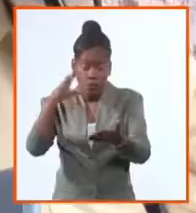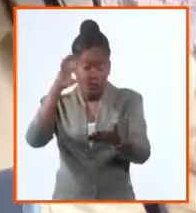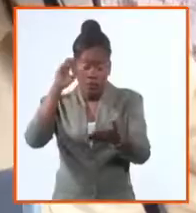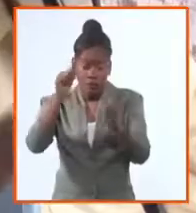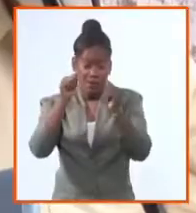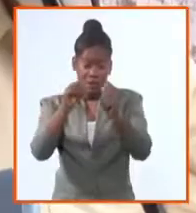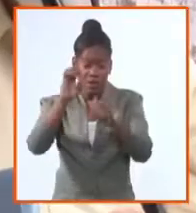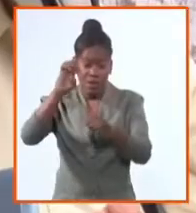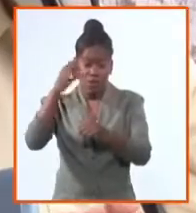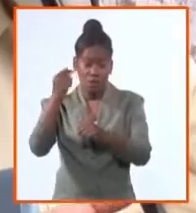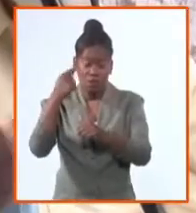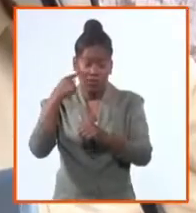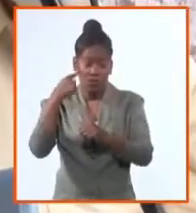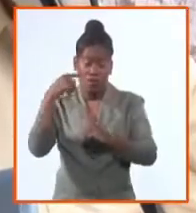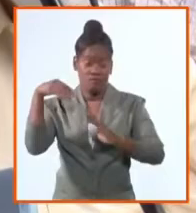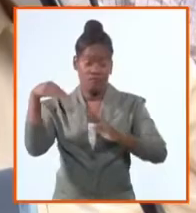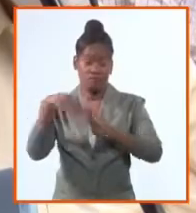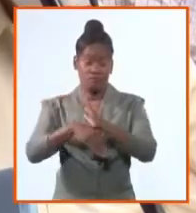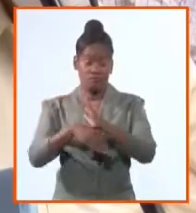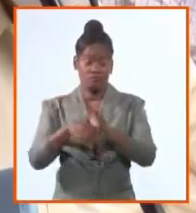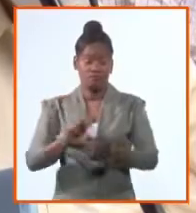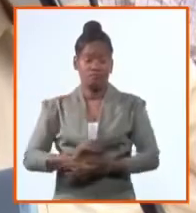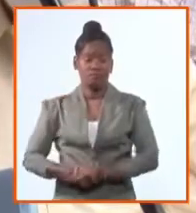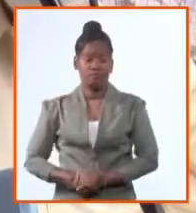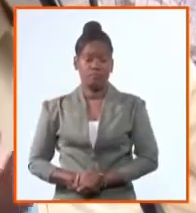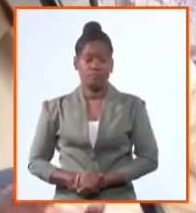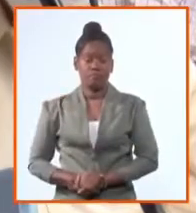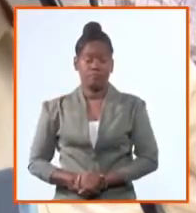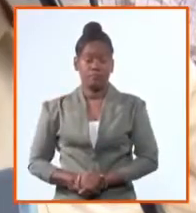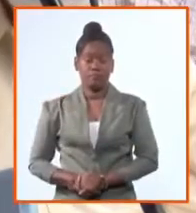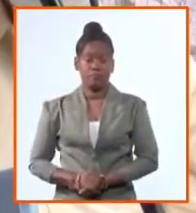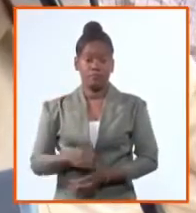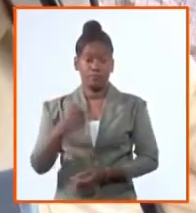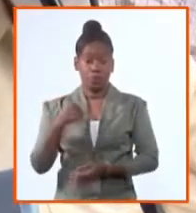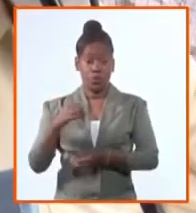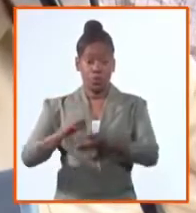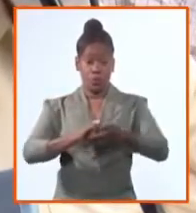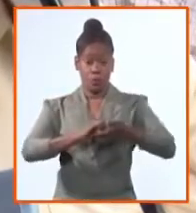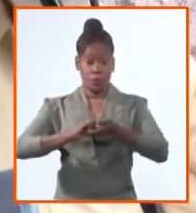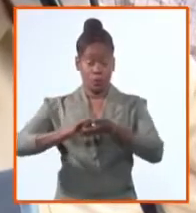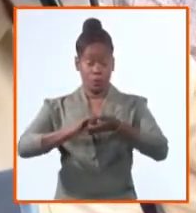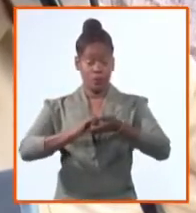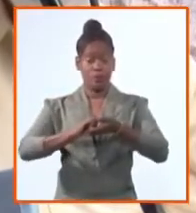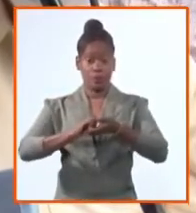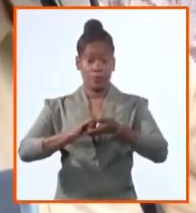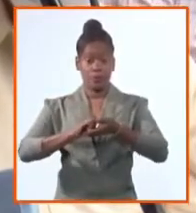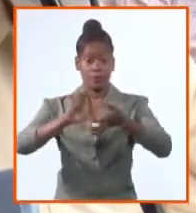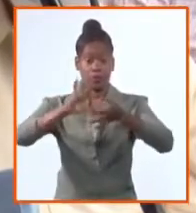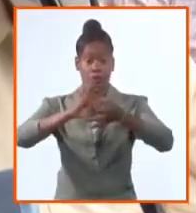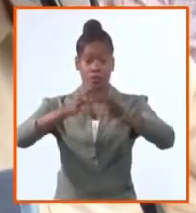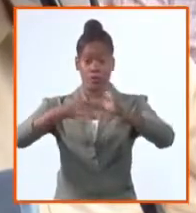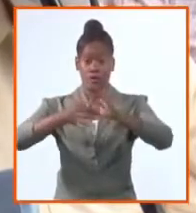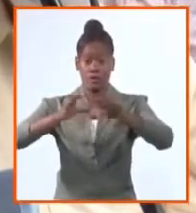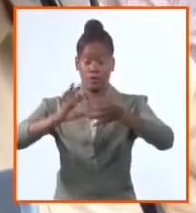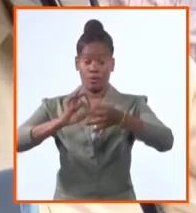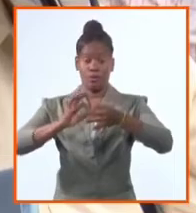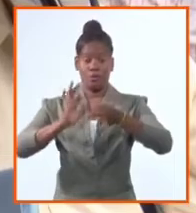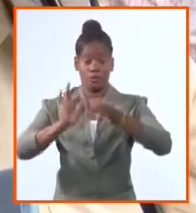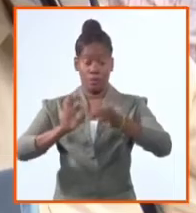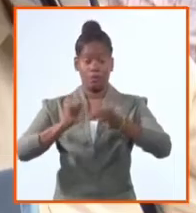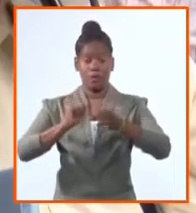realidad. Gracias. Yo soy Marta Prieto, soy la coordinadora de la sección de Ciencias Sociales y